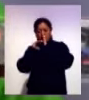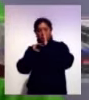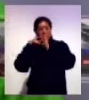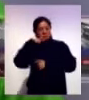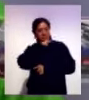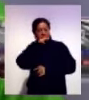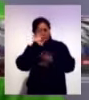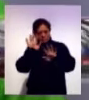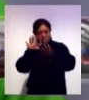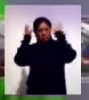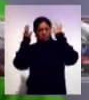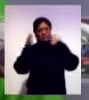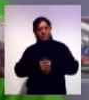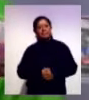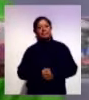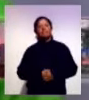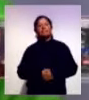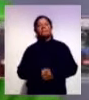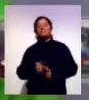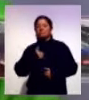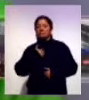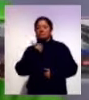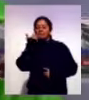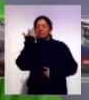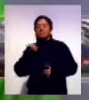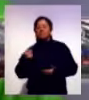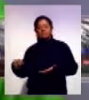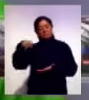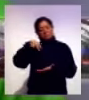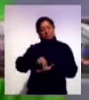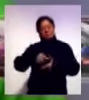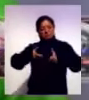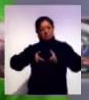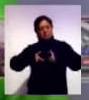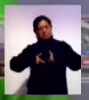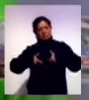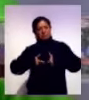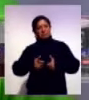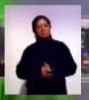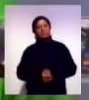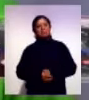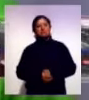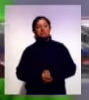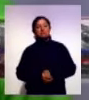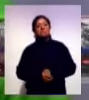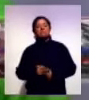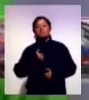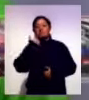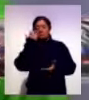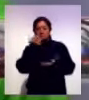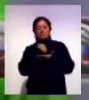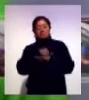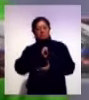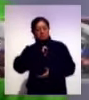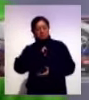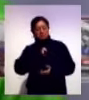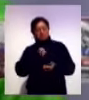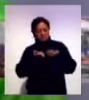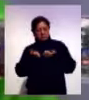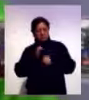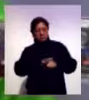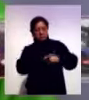siempre, buscar el podium siempre y bueno, en caso de no lograrlo hacer, tener una buena marca. Vamos a mejorar marcas personales